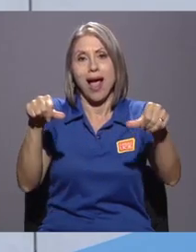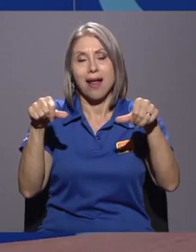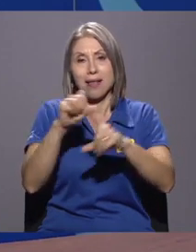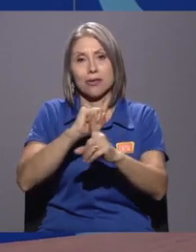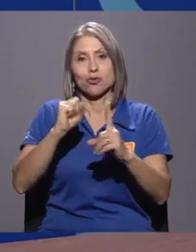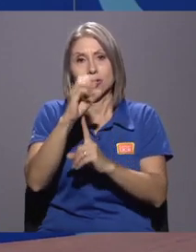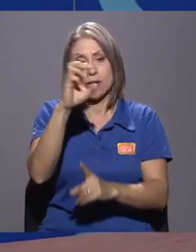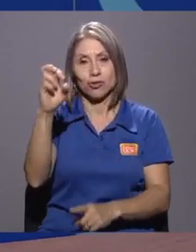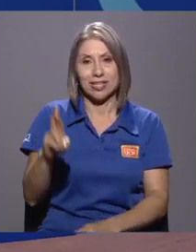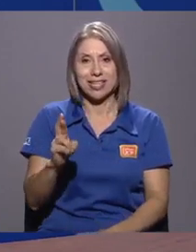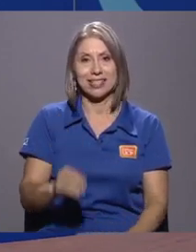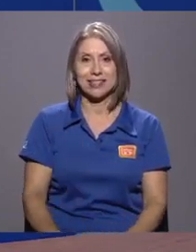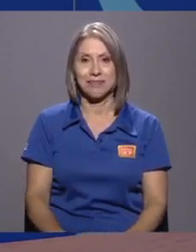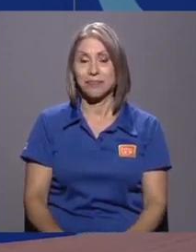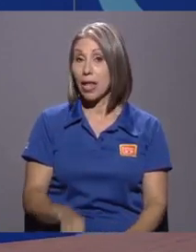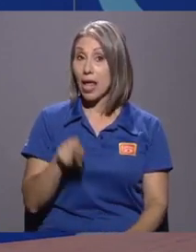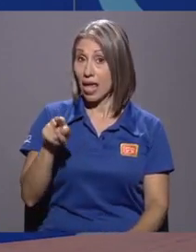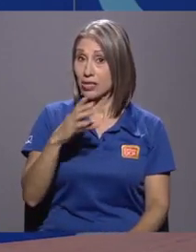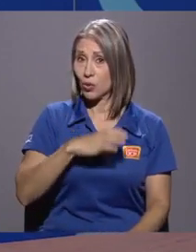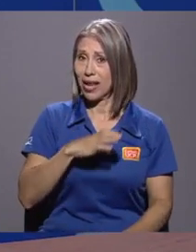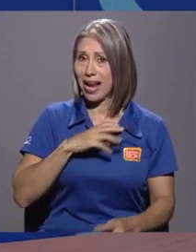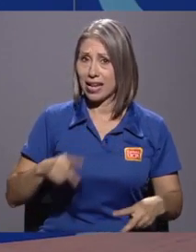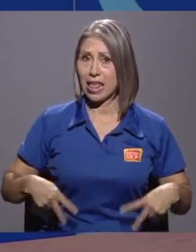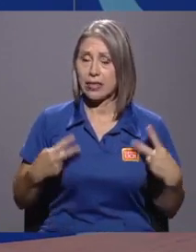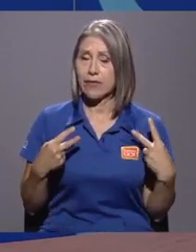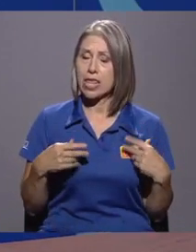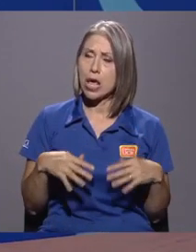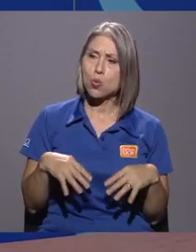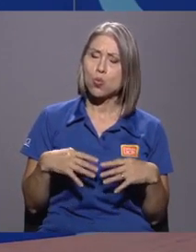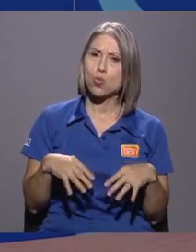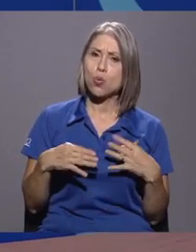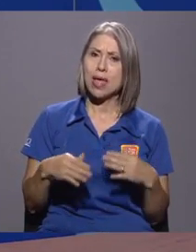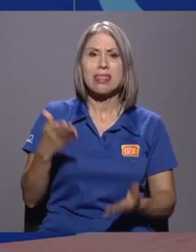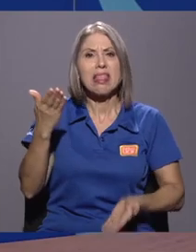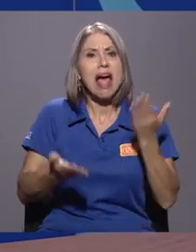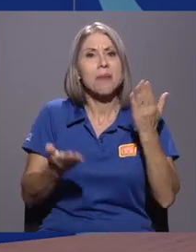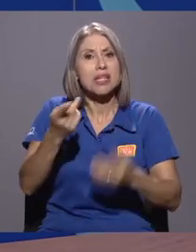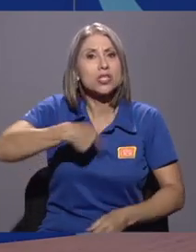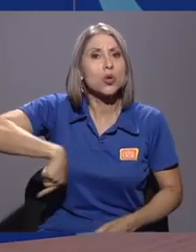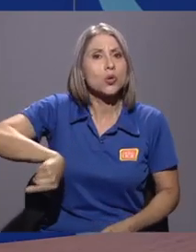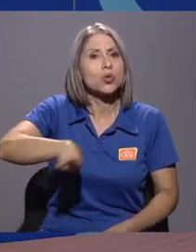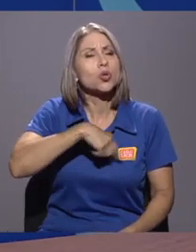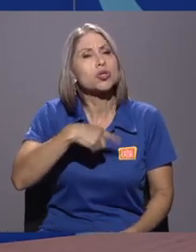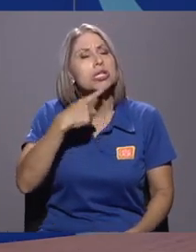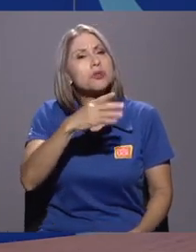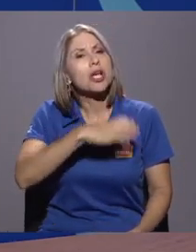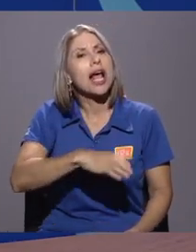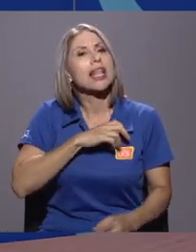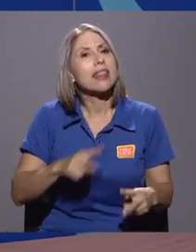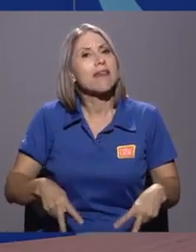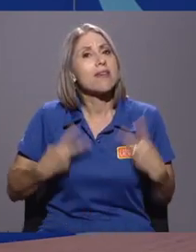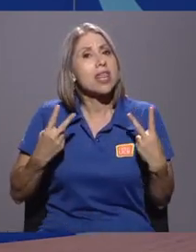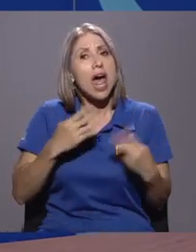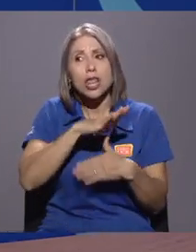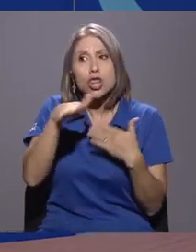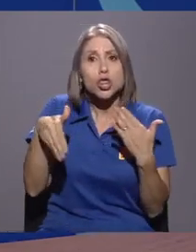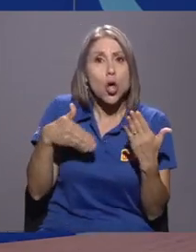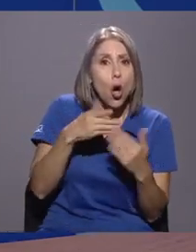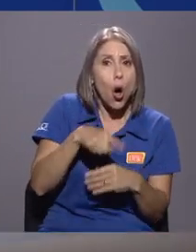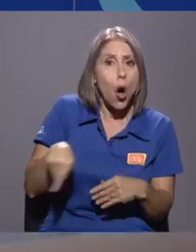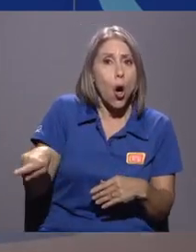esto de la calidad de vida se las trae un poco porque quizás no todos entendamos lo mismo por calidad de vida es la importancia de este